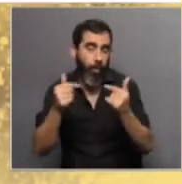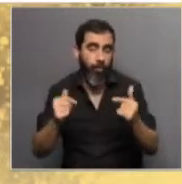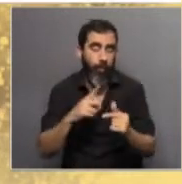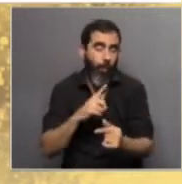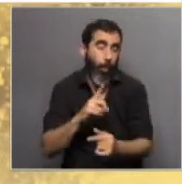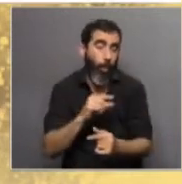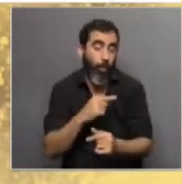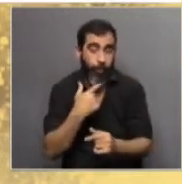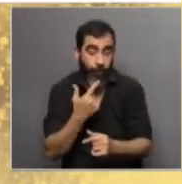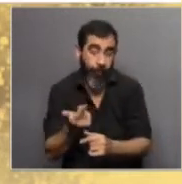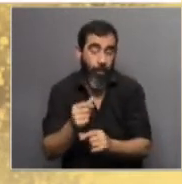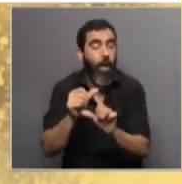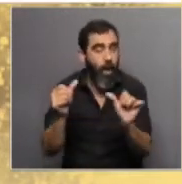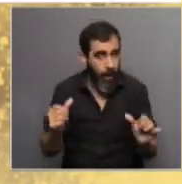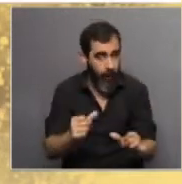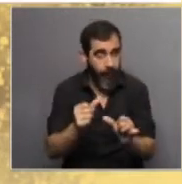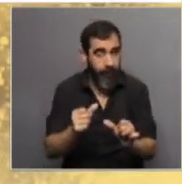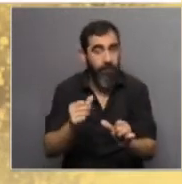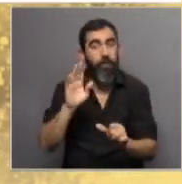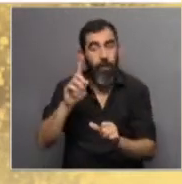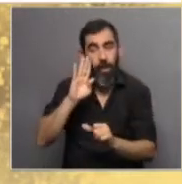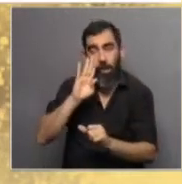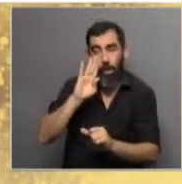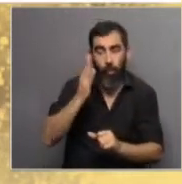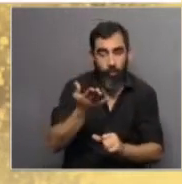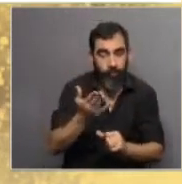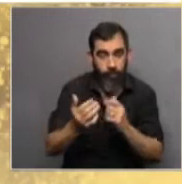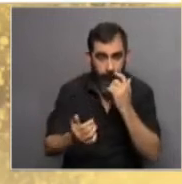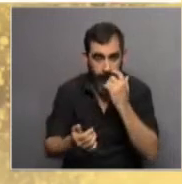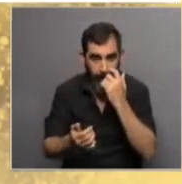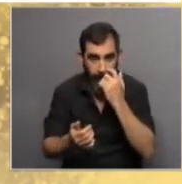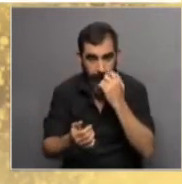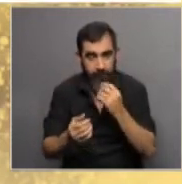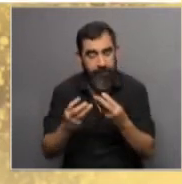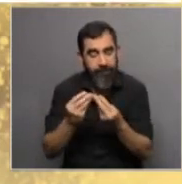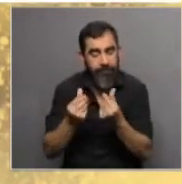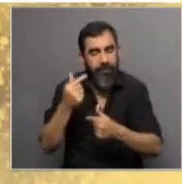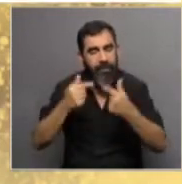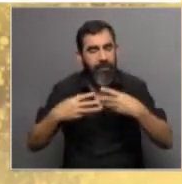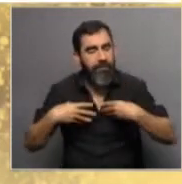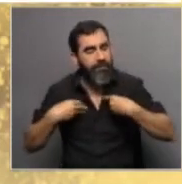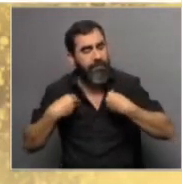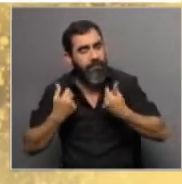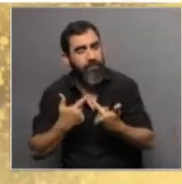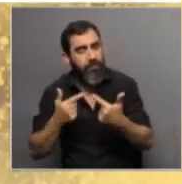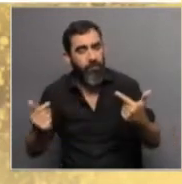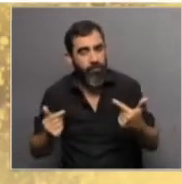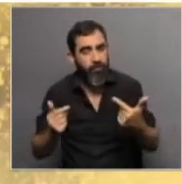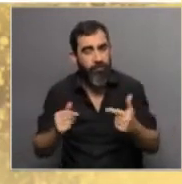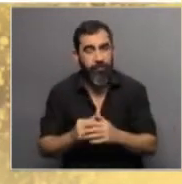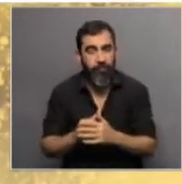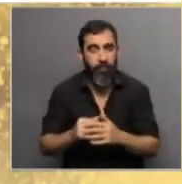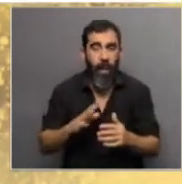dolor, hace al reconocimiento de sensaciones que te generan